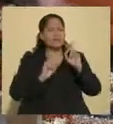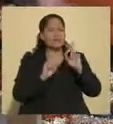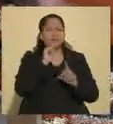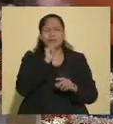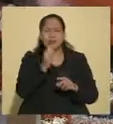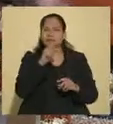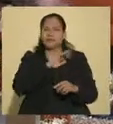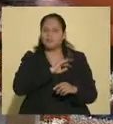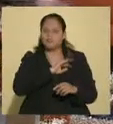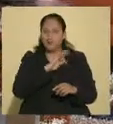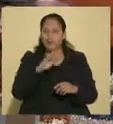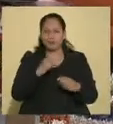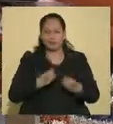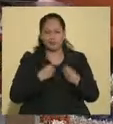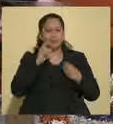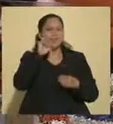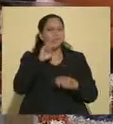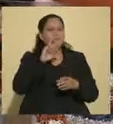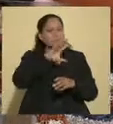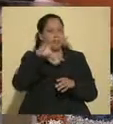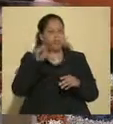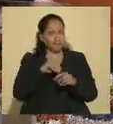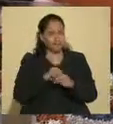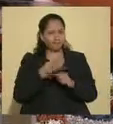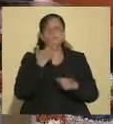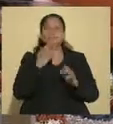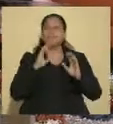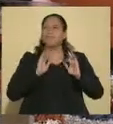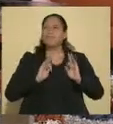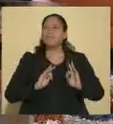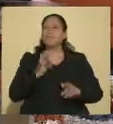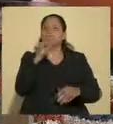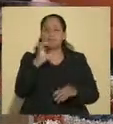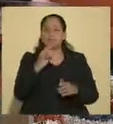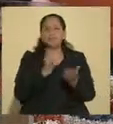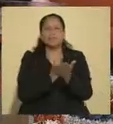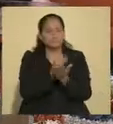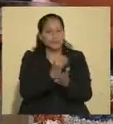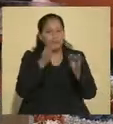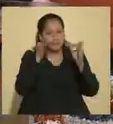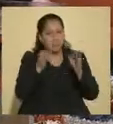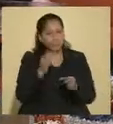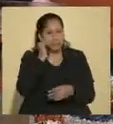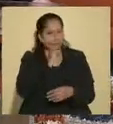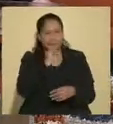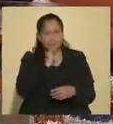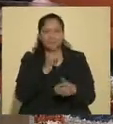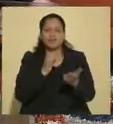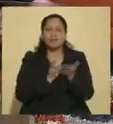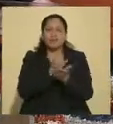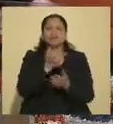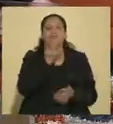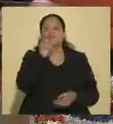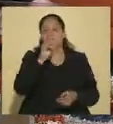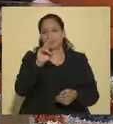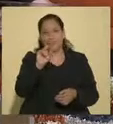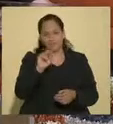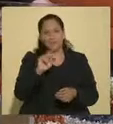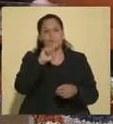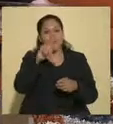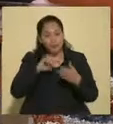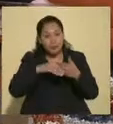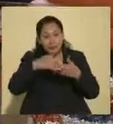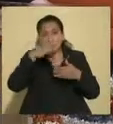se pueda vivir una sexualidad plena desde Exacto. una edad corta, ¿no? Tomar Si es que ya- tomar de decisiones aceptar y adecuadas. conocer